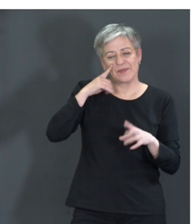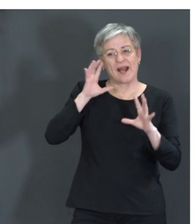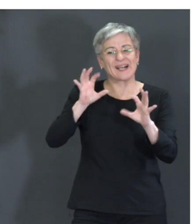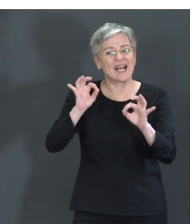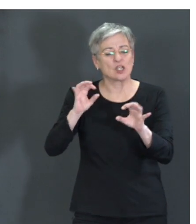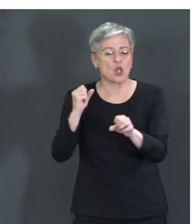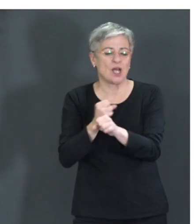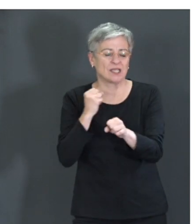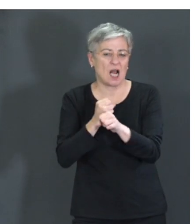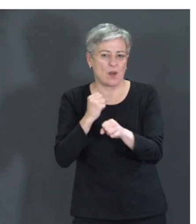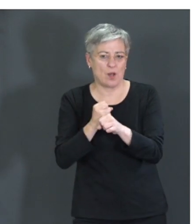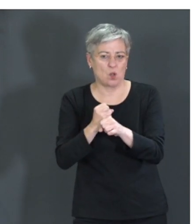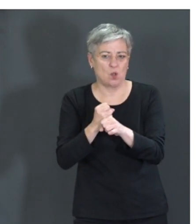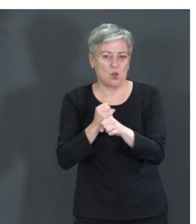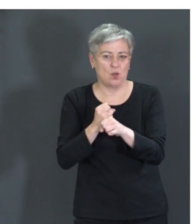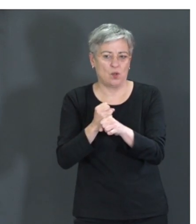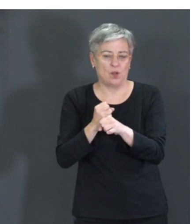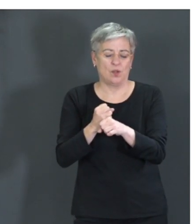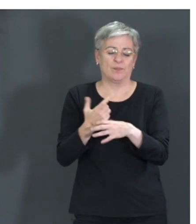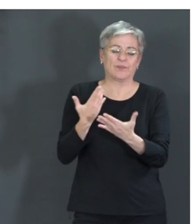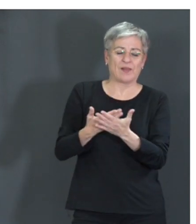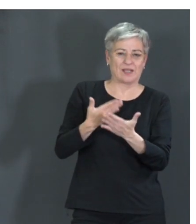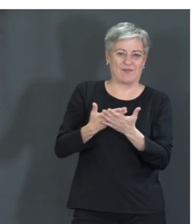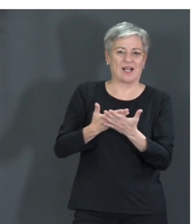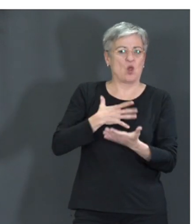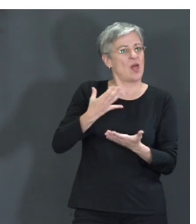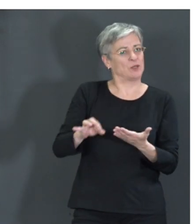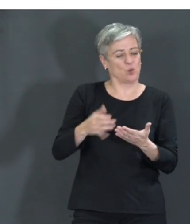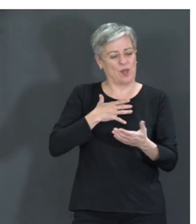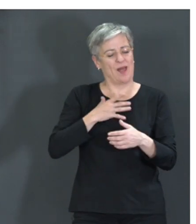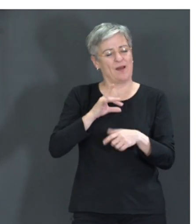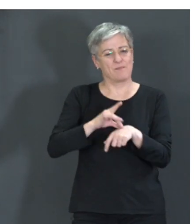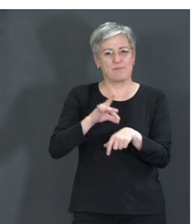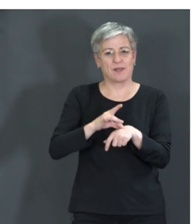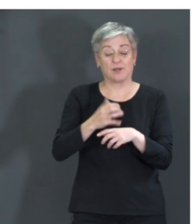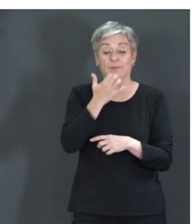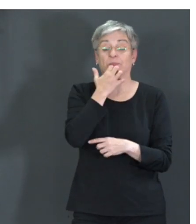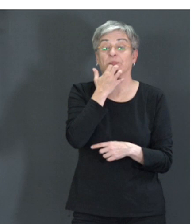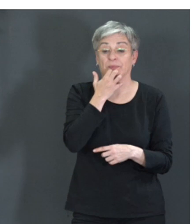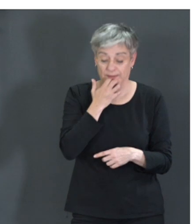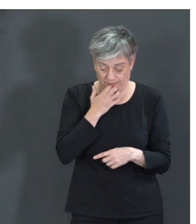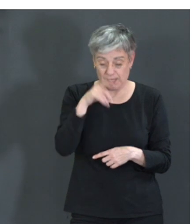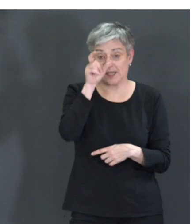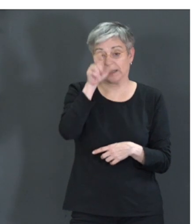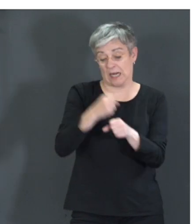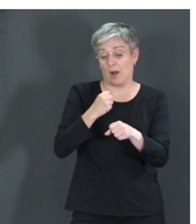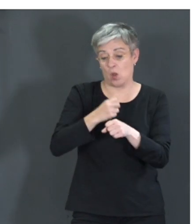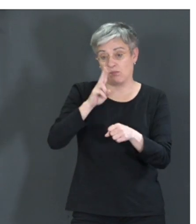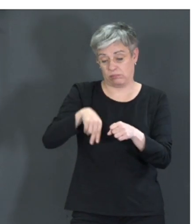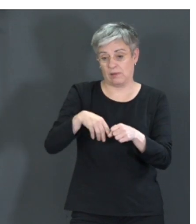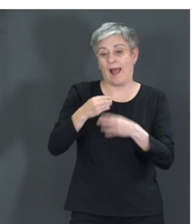puesto. ¿Qué es lo que te dirá el certificado de aptitud? En aquellos casos en los que el trabajador sí que se haga el reconocimiento médico